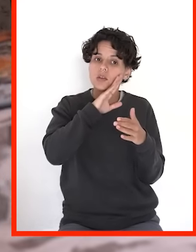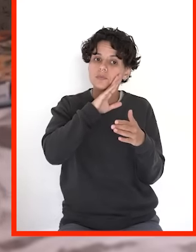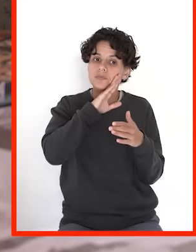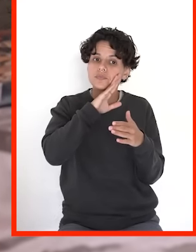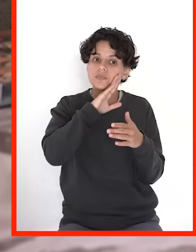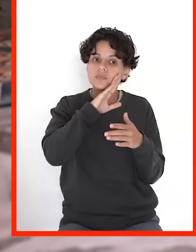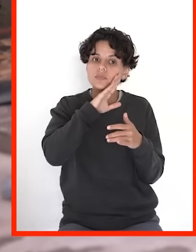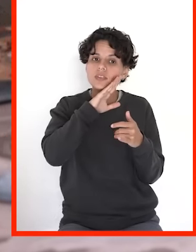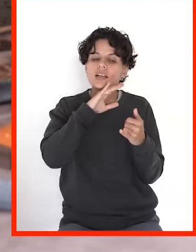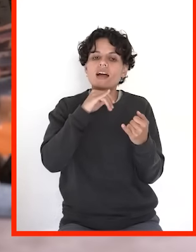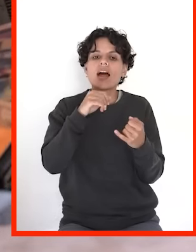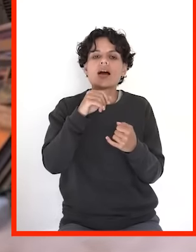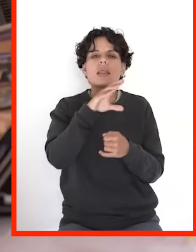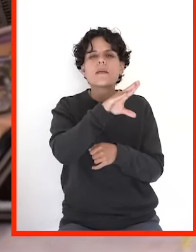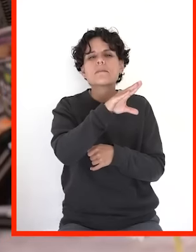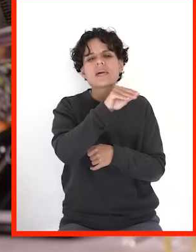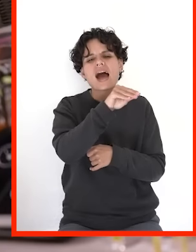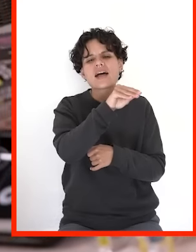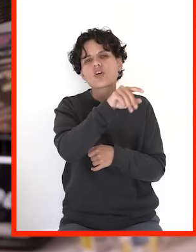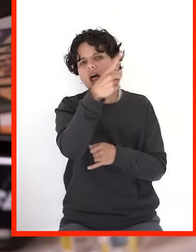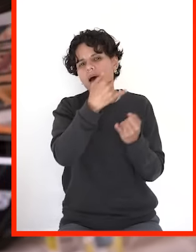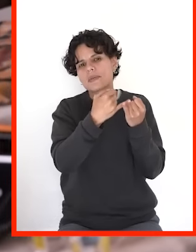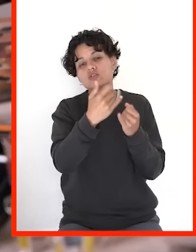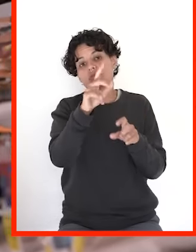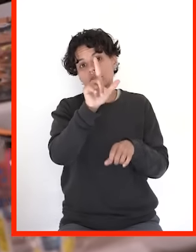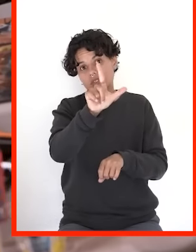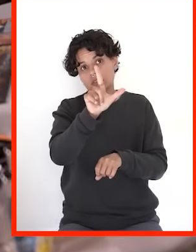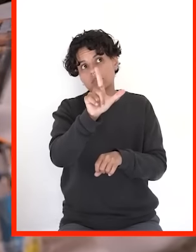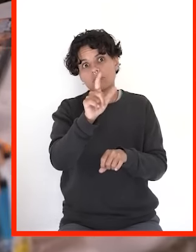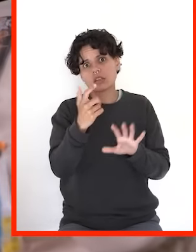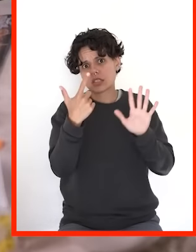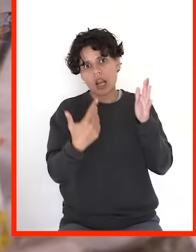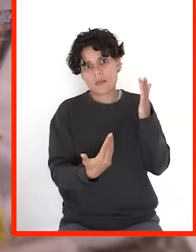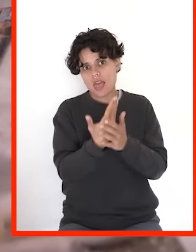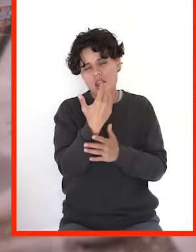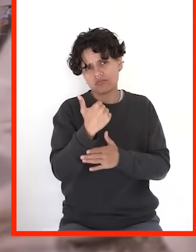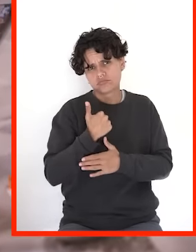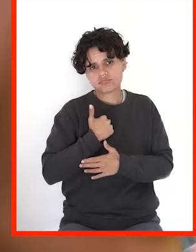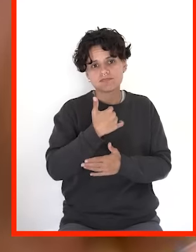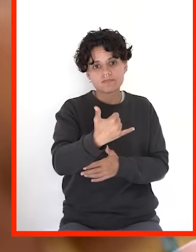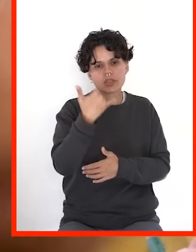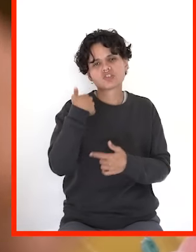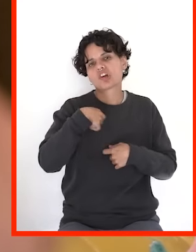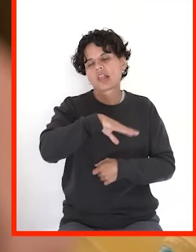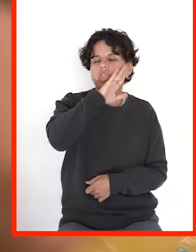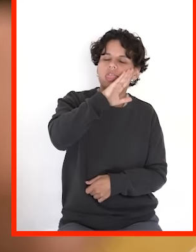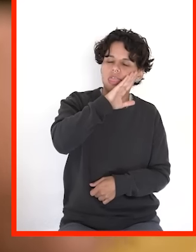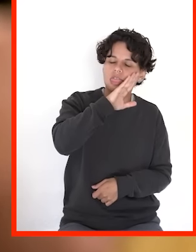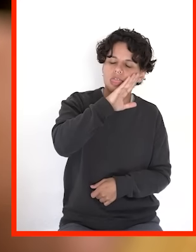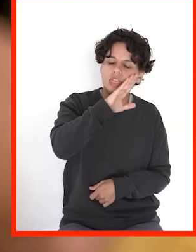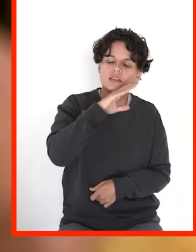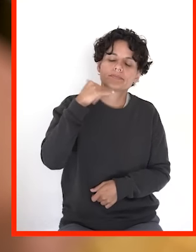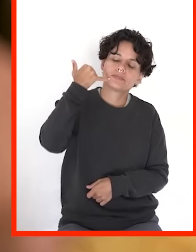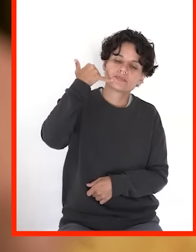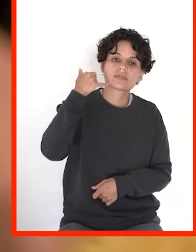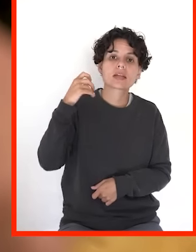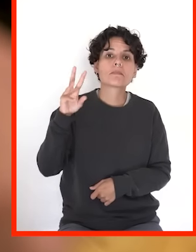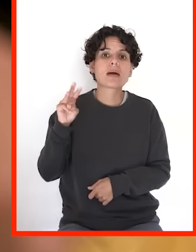llamó un amigo, el Pato. El Pato Duz, 7 de la mañana también. Y yo estaba raja, pues. Y mi mamá me fue a despertar,